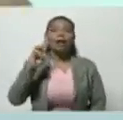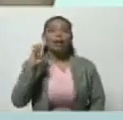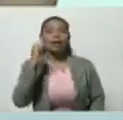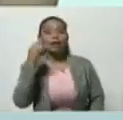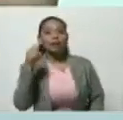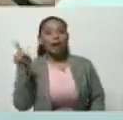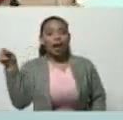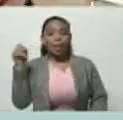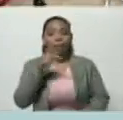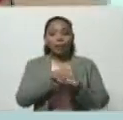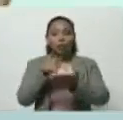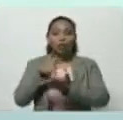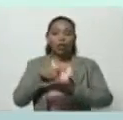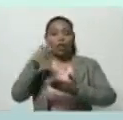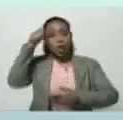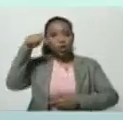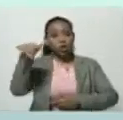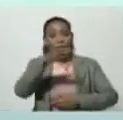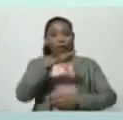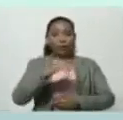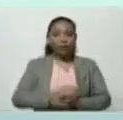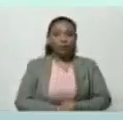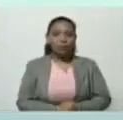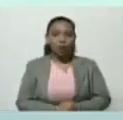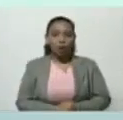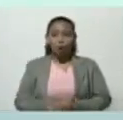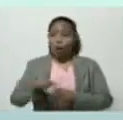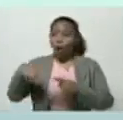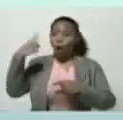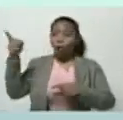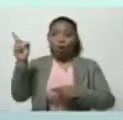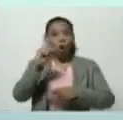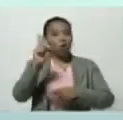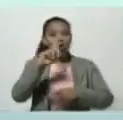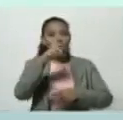es el candidato de los ciudadanos. Los demás no son ciudadanos,